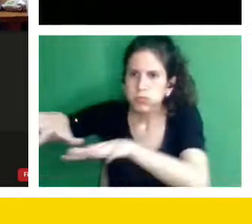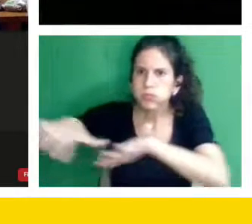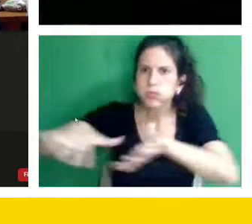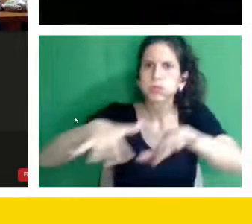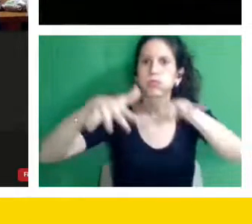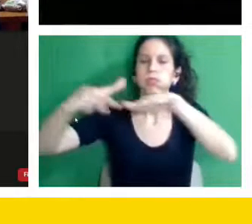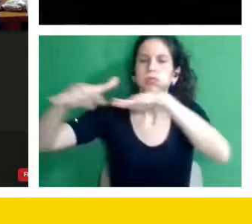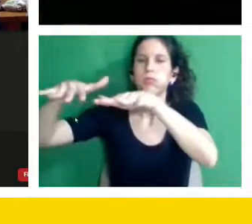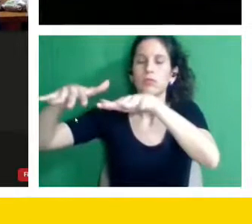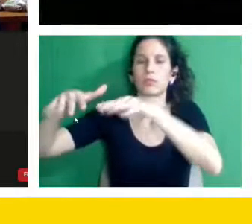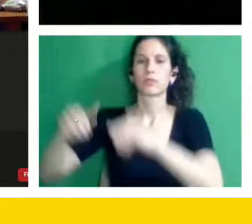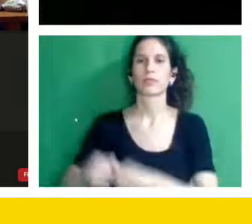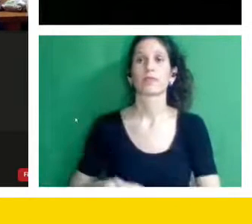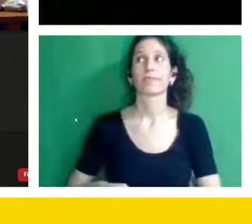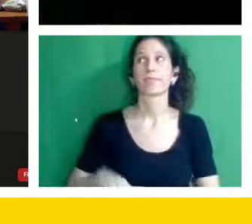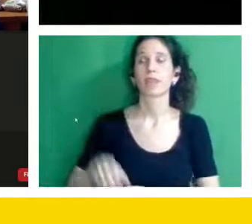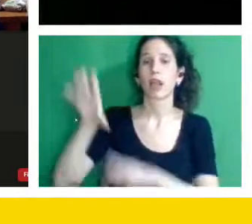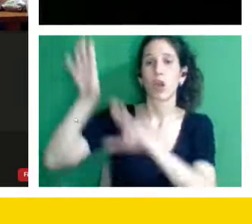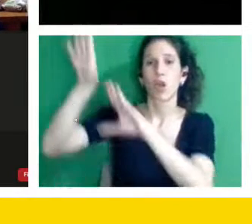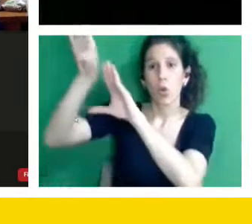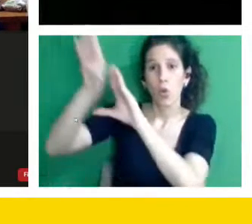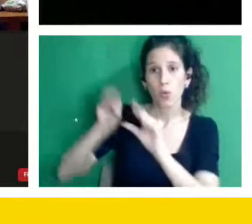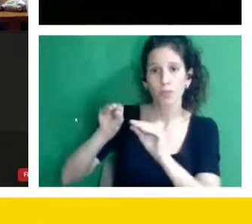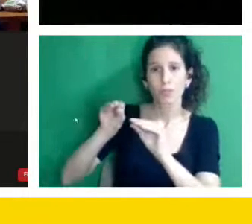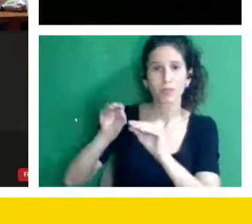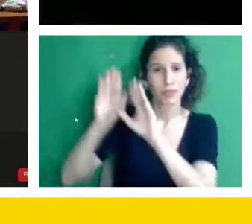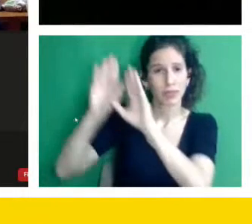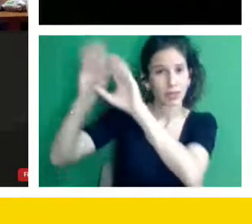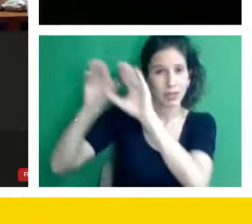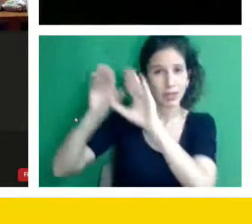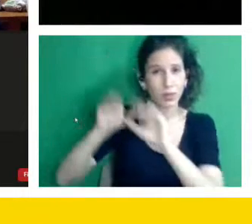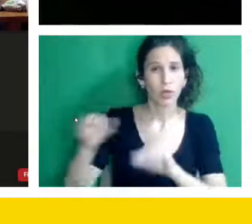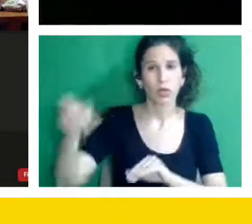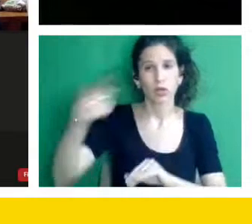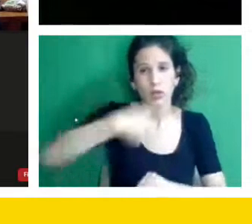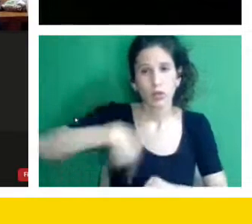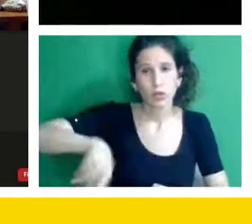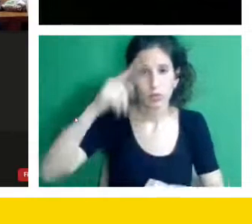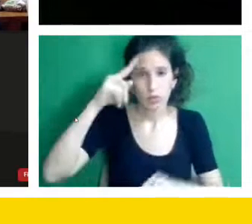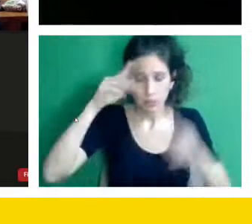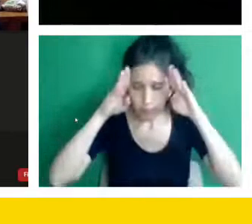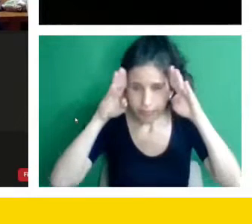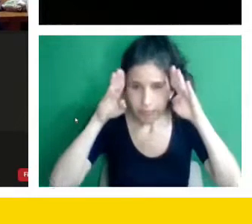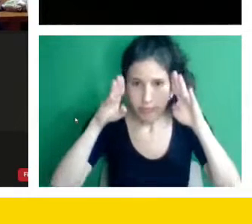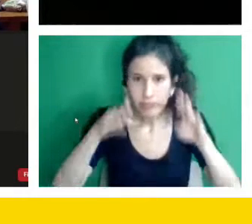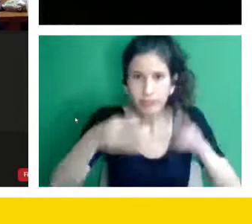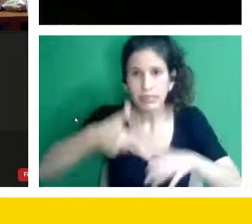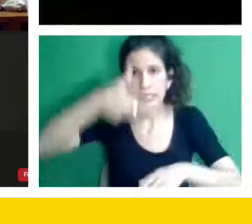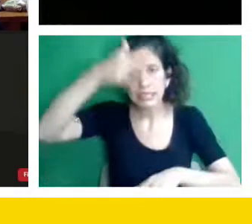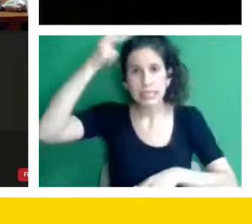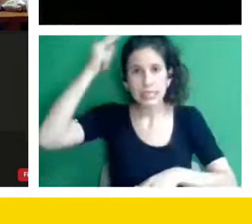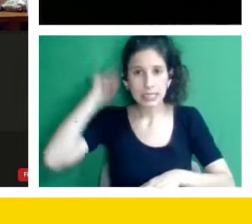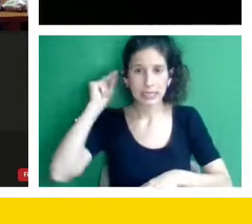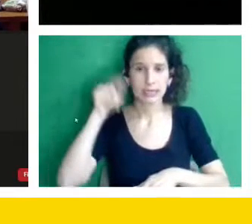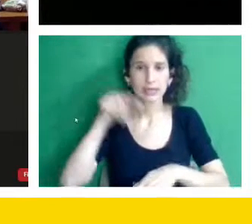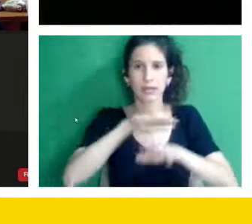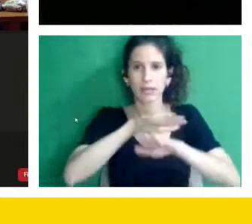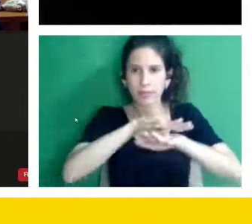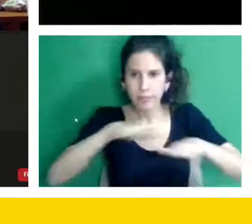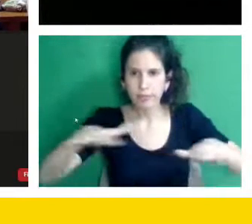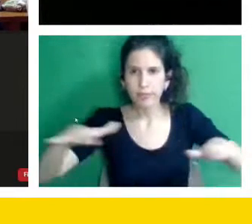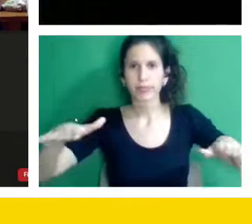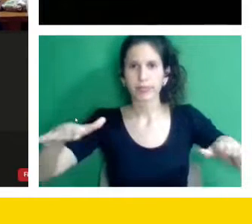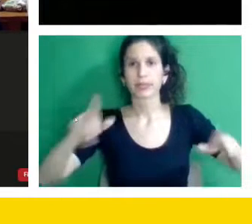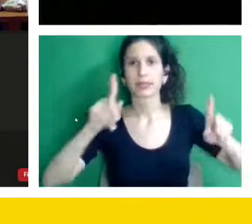no digo que no estamos preocupados de la accesibilidad universal, sino que estamos tratando de poner otra dimensión a esta dimensión multifunción,